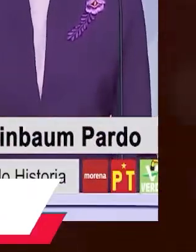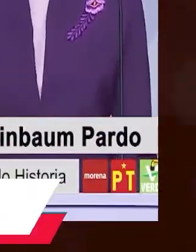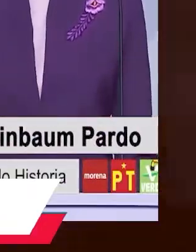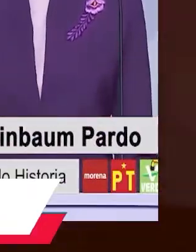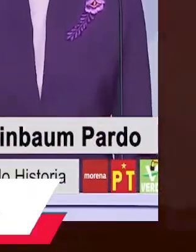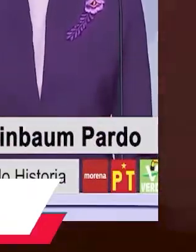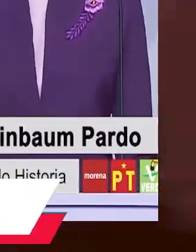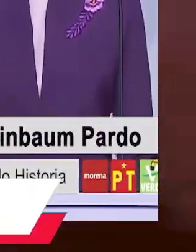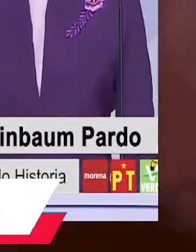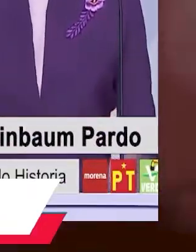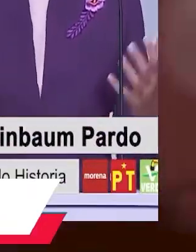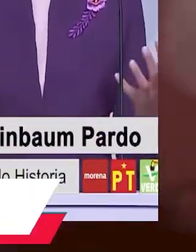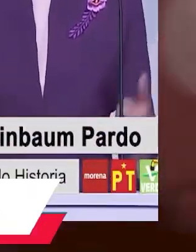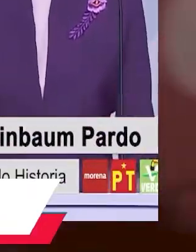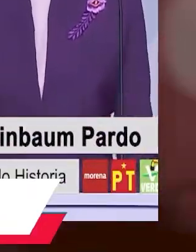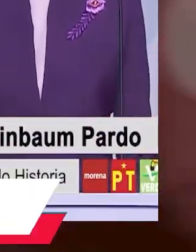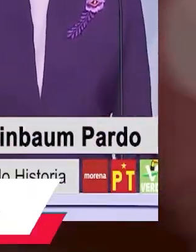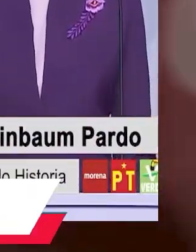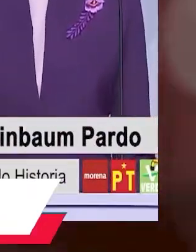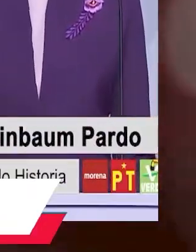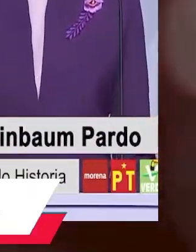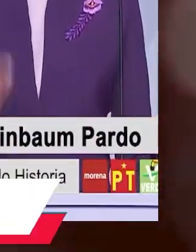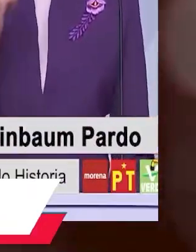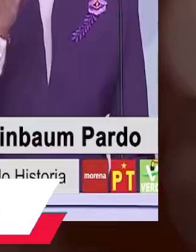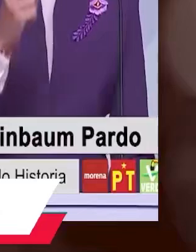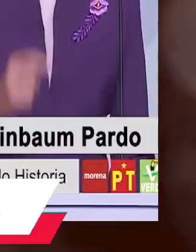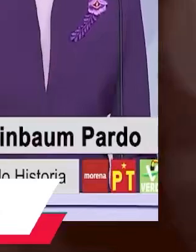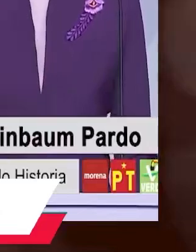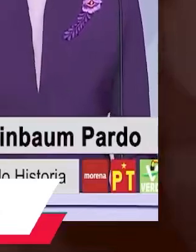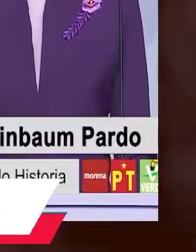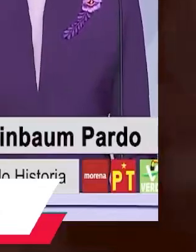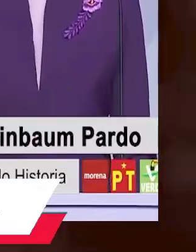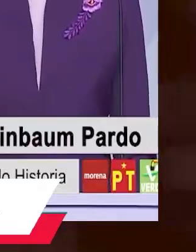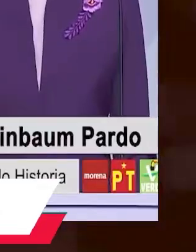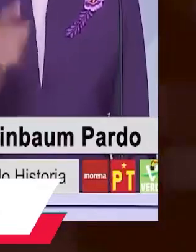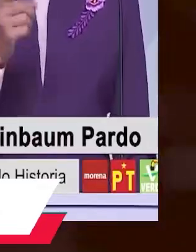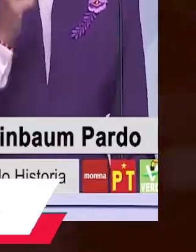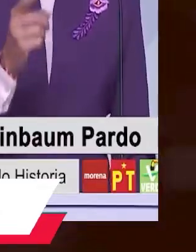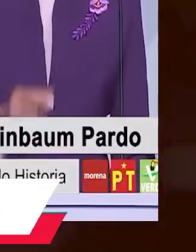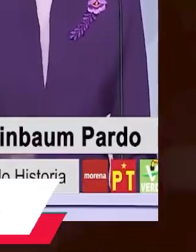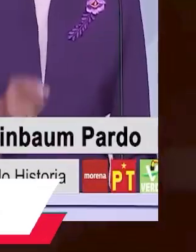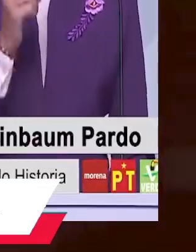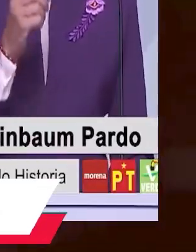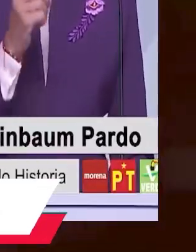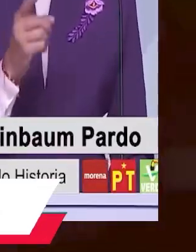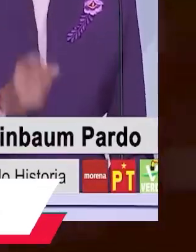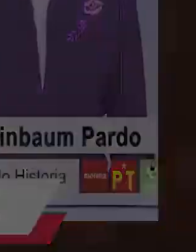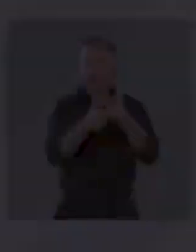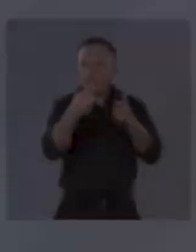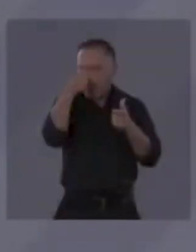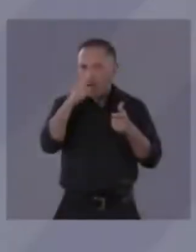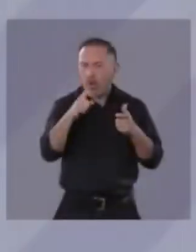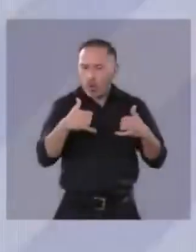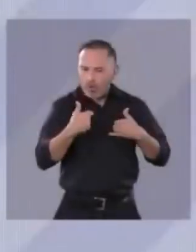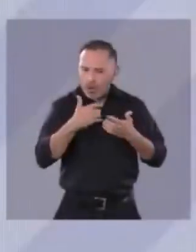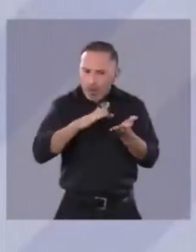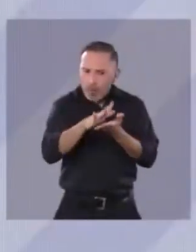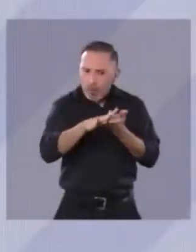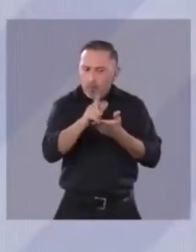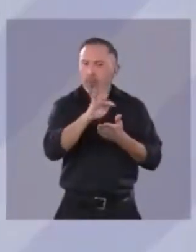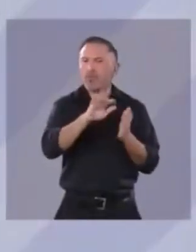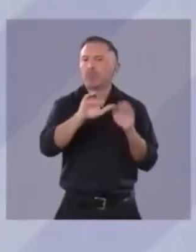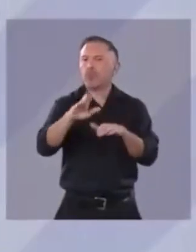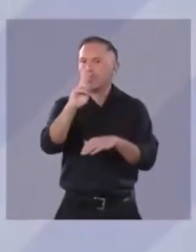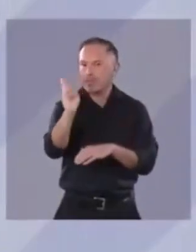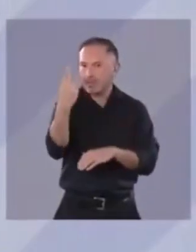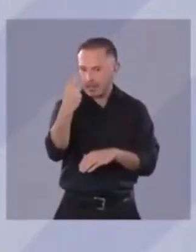y todas las viviendas abandonadas. Vamos a ver ese fragmento del debate. Adelante. Sí, este es uno de